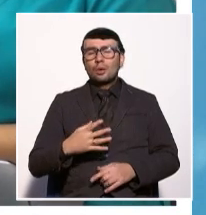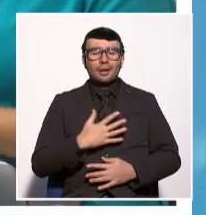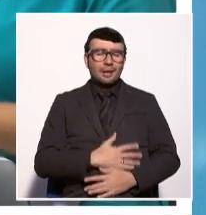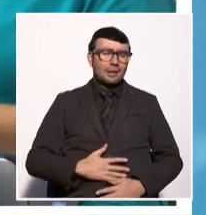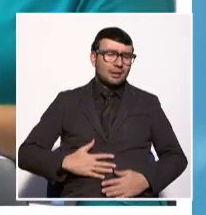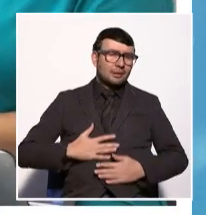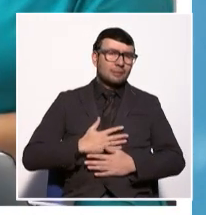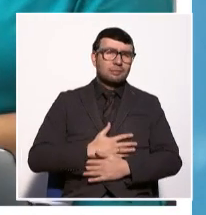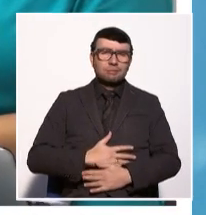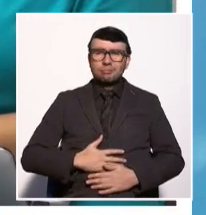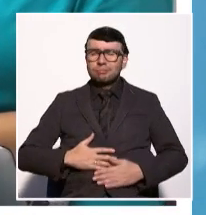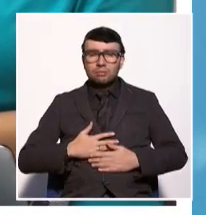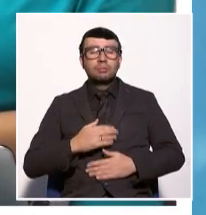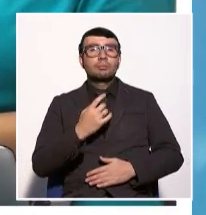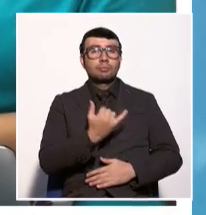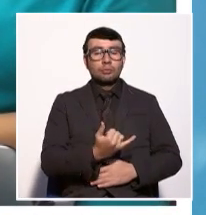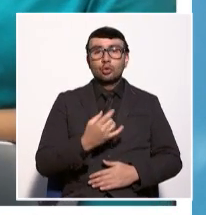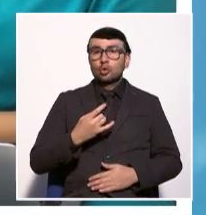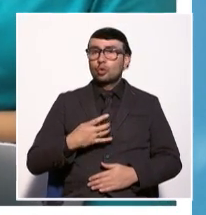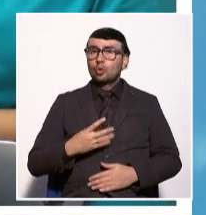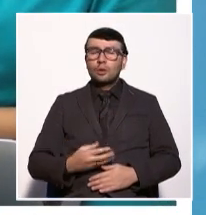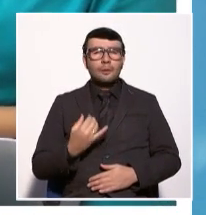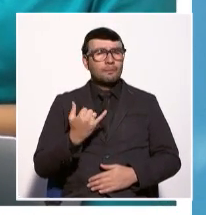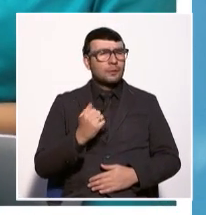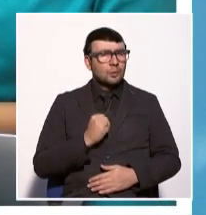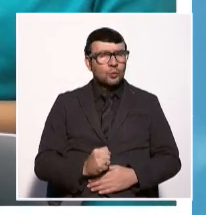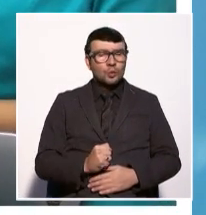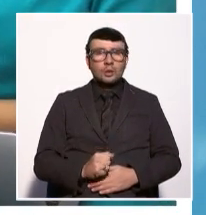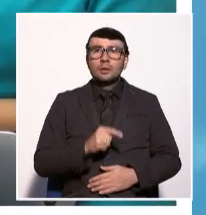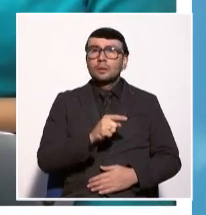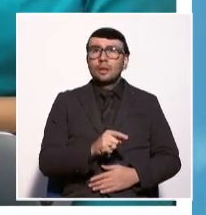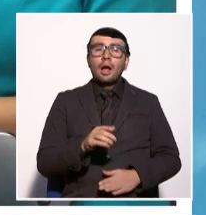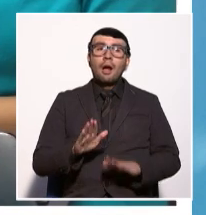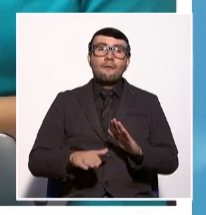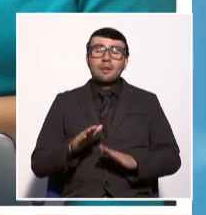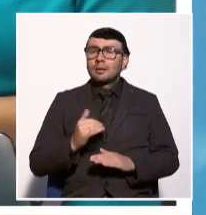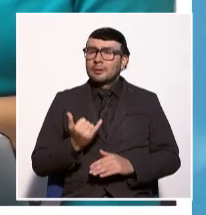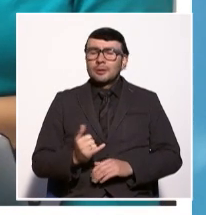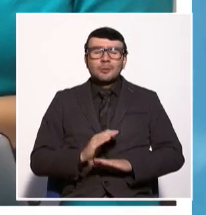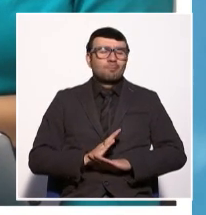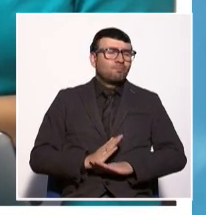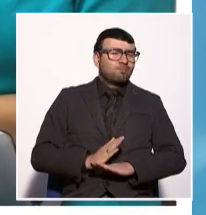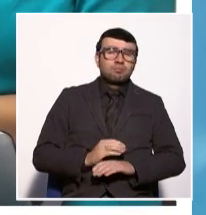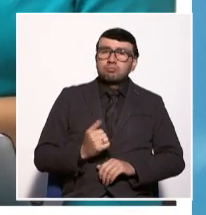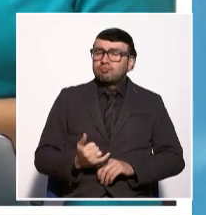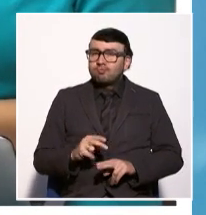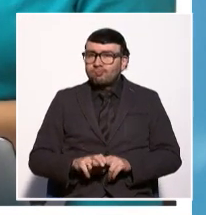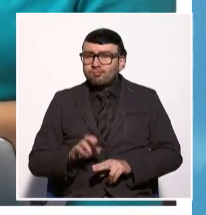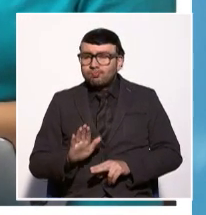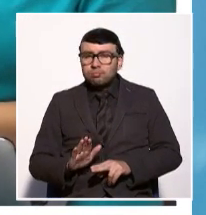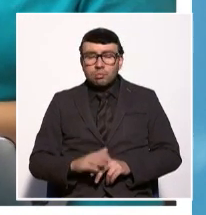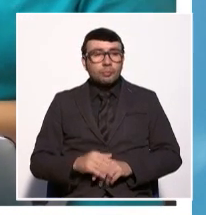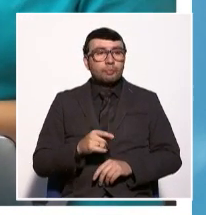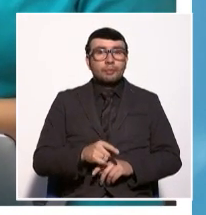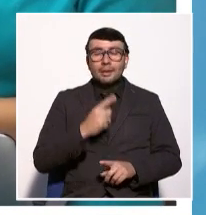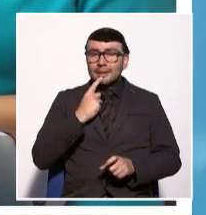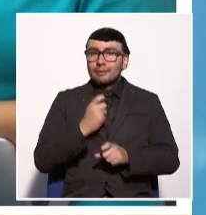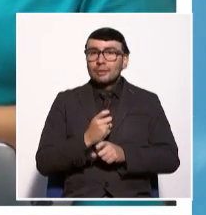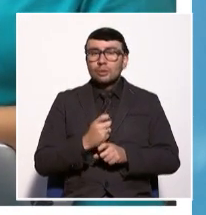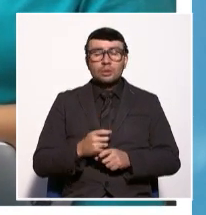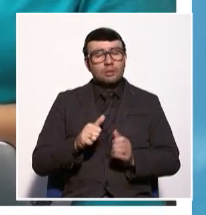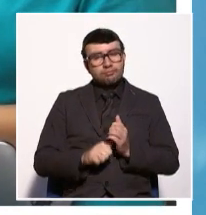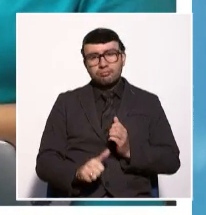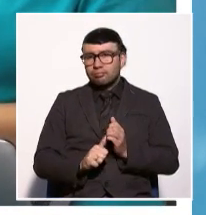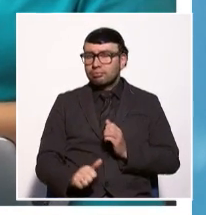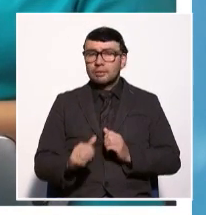van principalmente supremamente severa llegaba a ser incapacitar ha tenido dificultades para actualizar los alimentos y